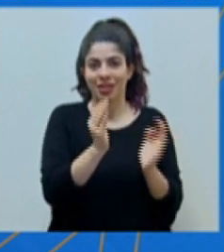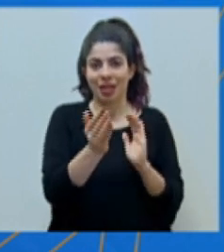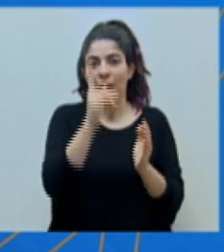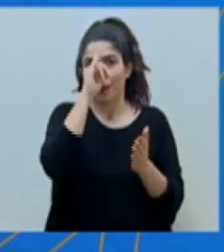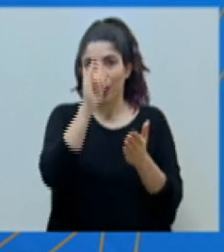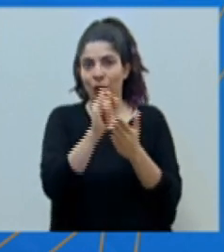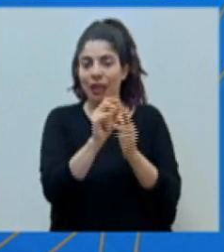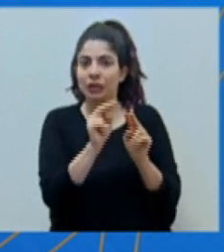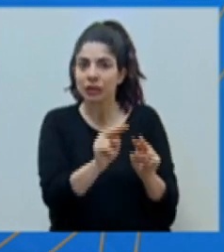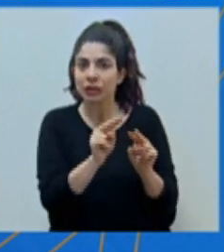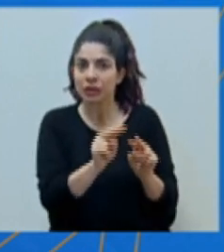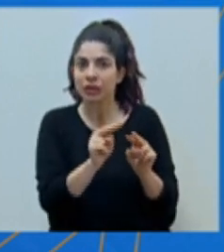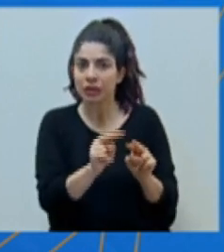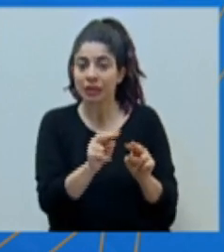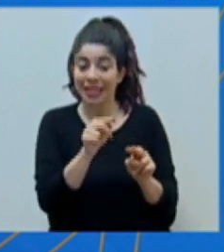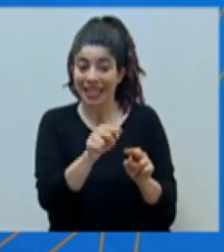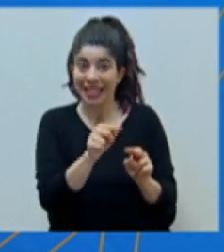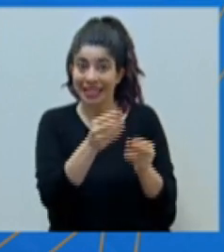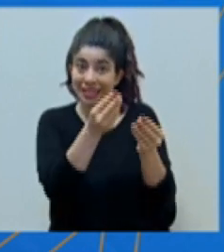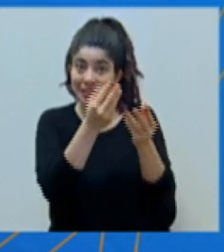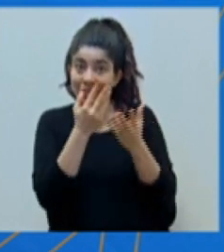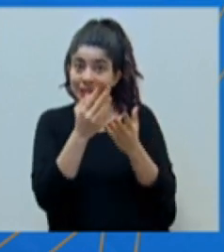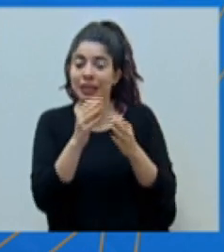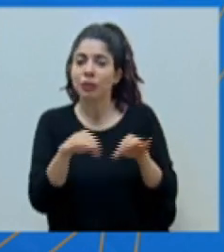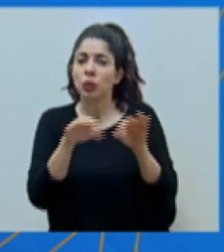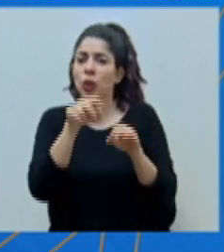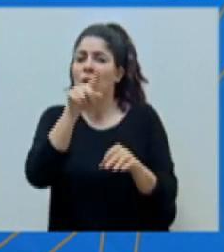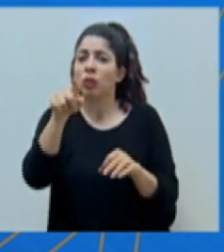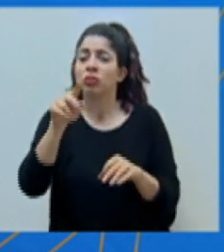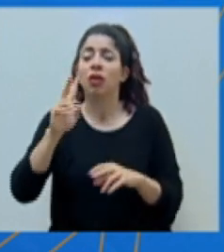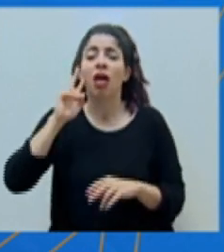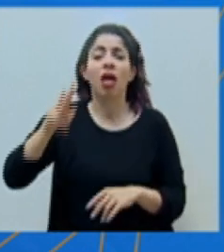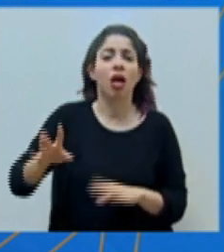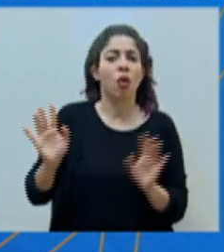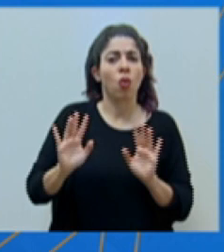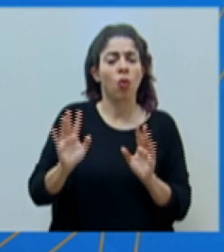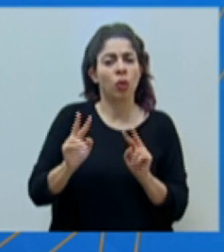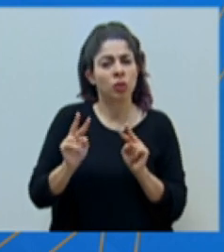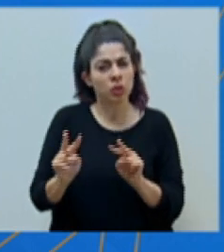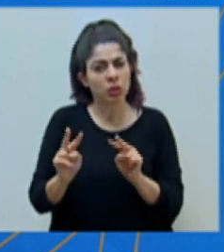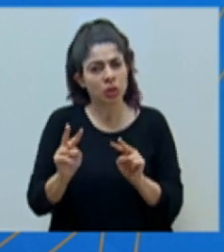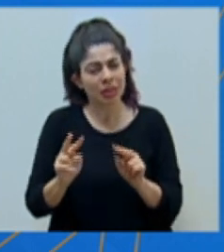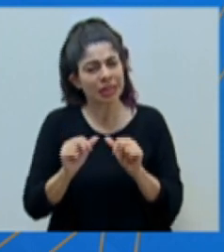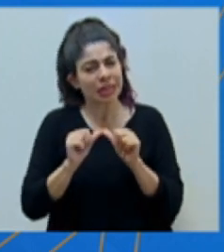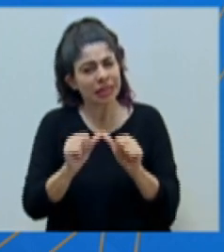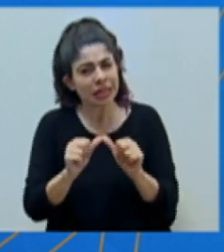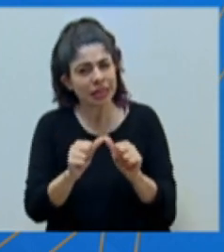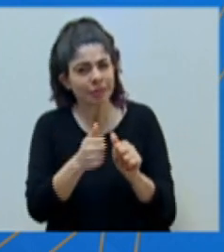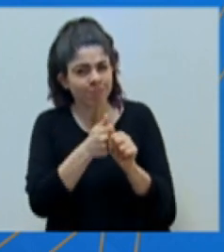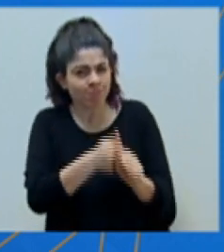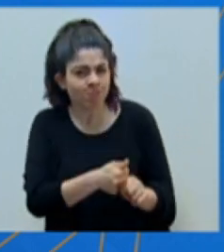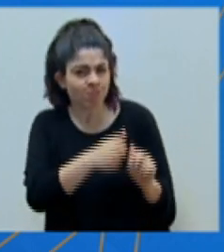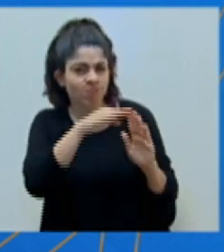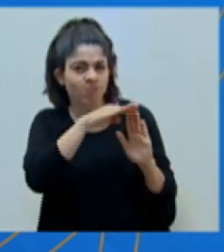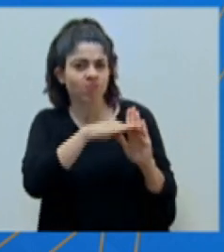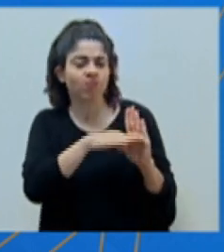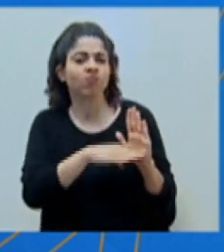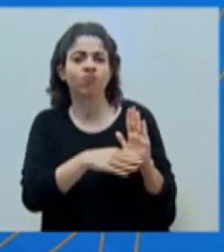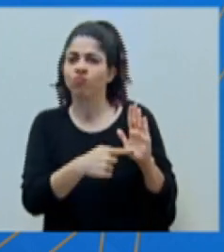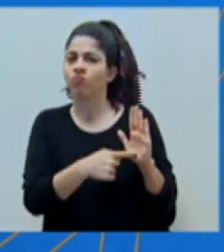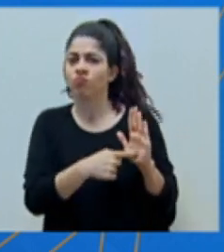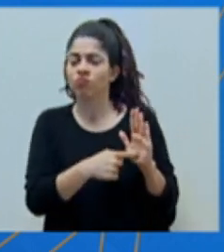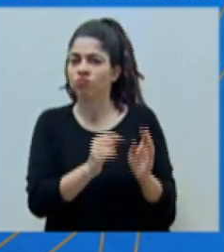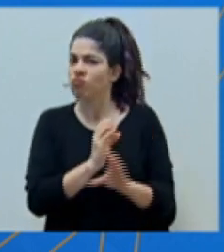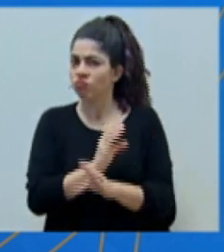mensaje claro en este sentido para que no bajemos la guardia, sigamos tomando todas las medidas